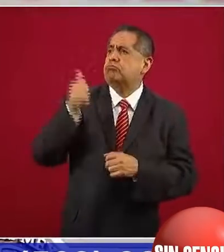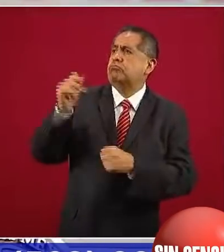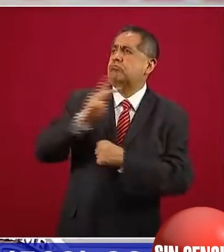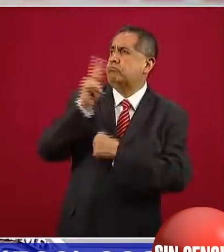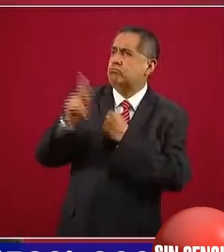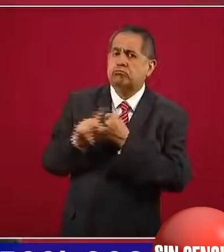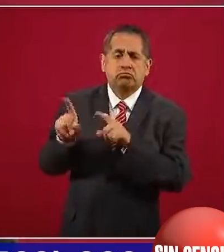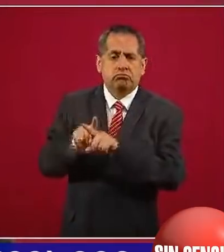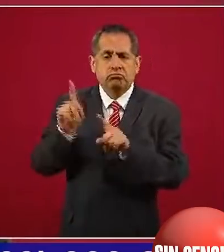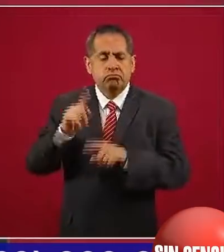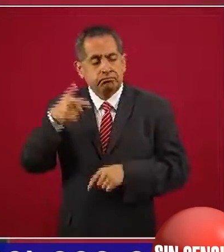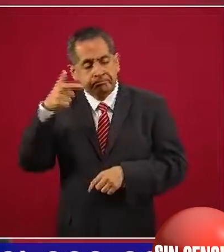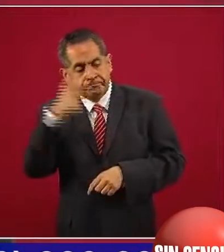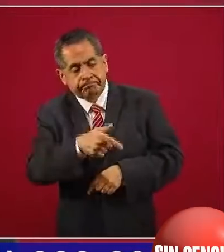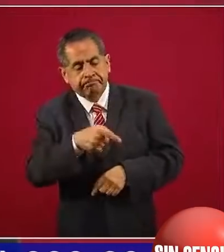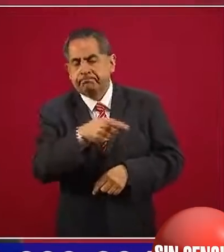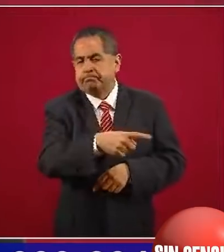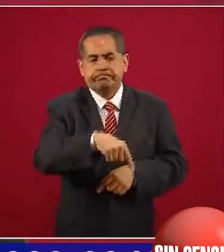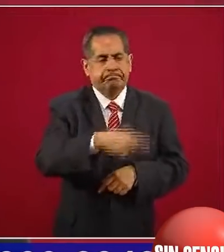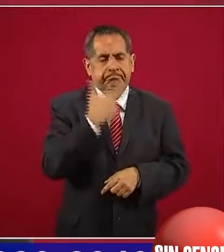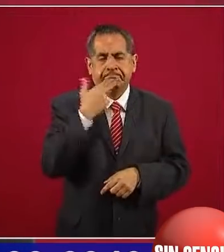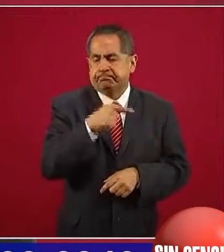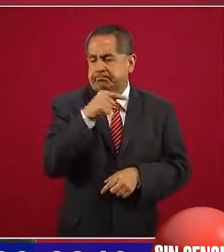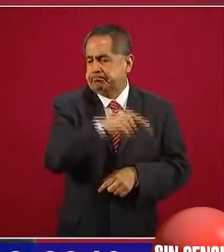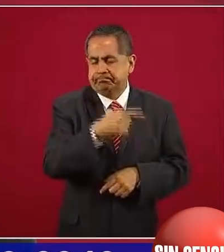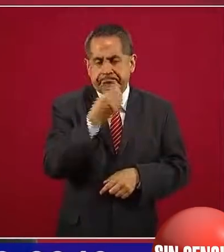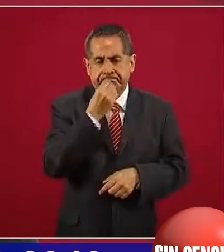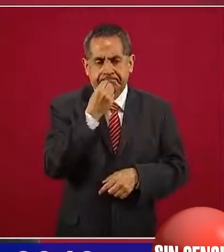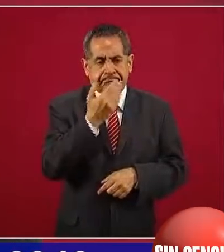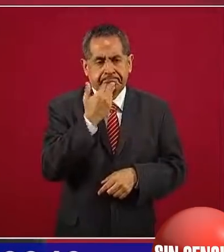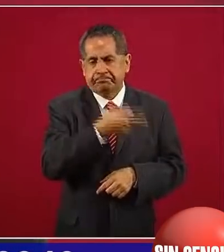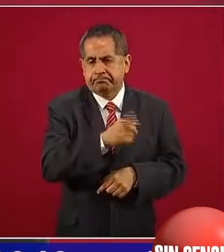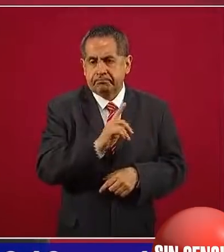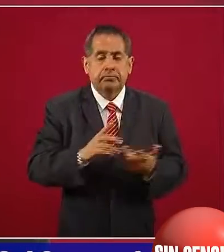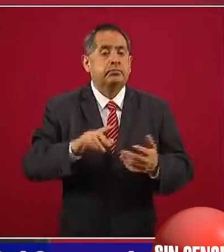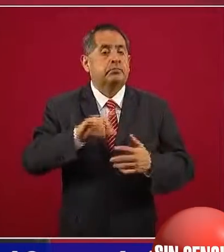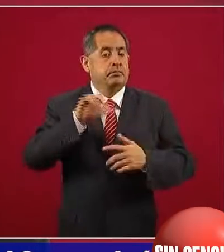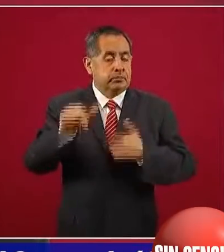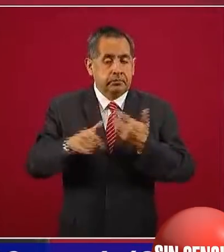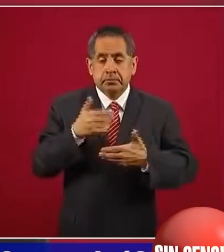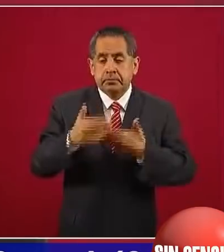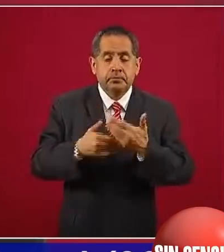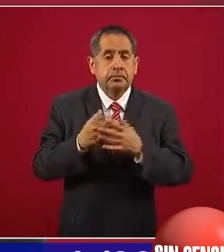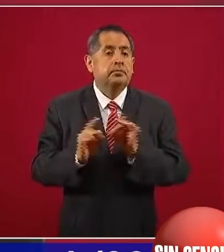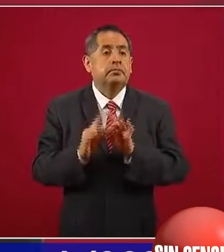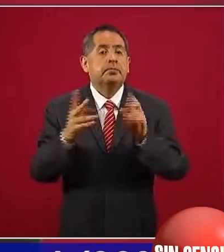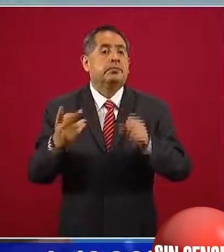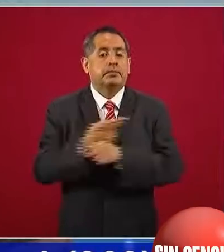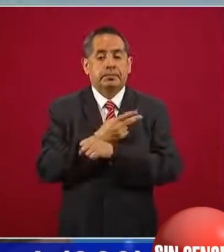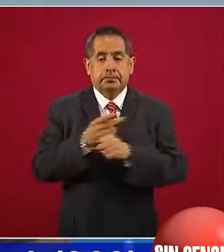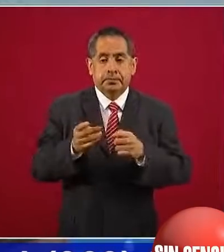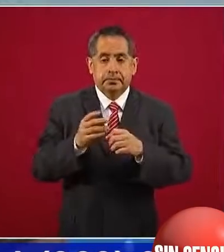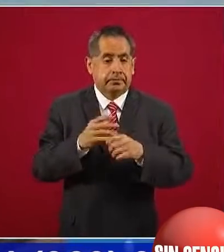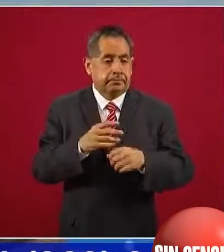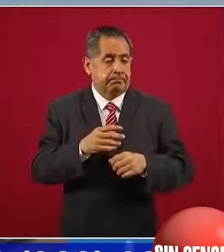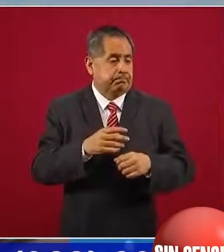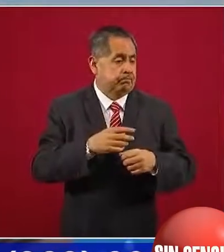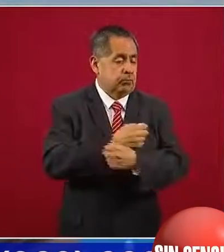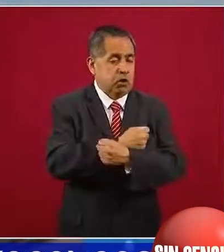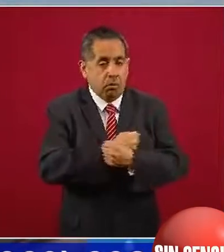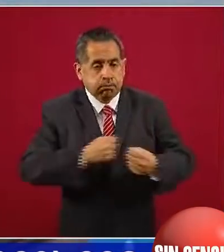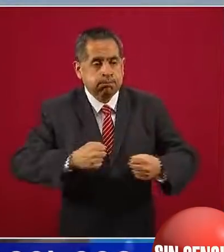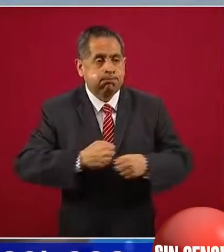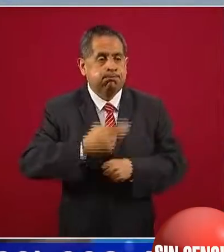habían identificado formalmente esto como una epidemia, como una emergencia epidémica, tanto la diabetes como la